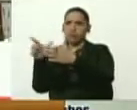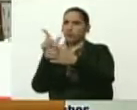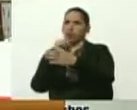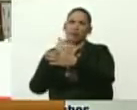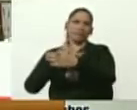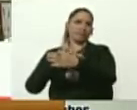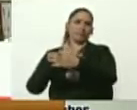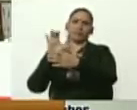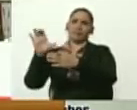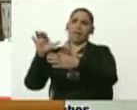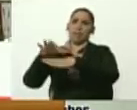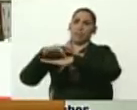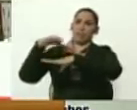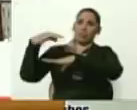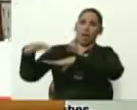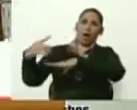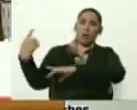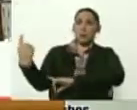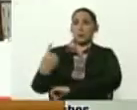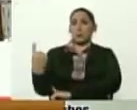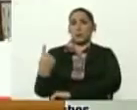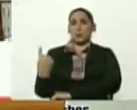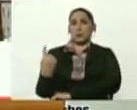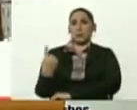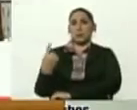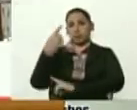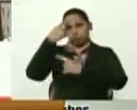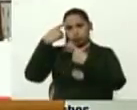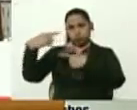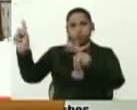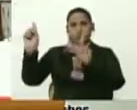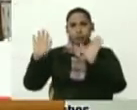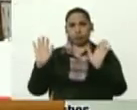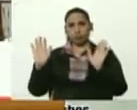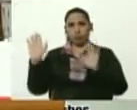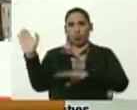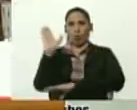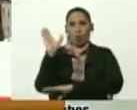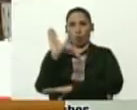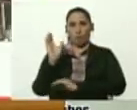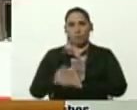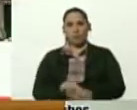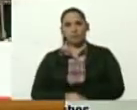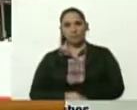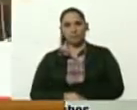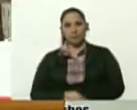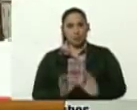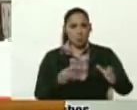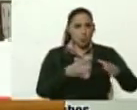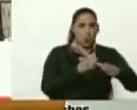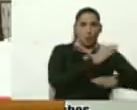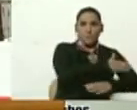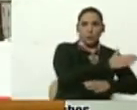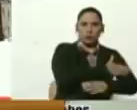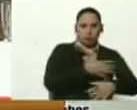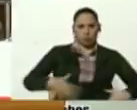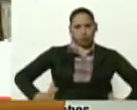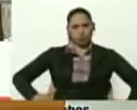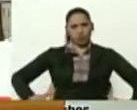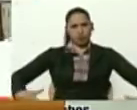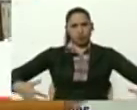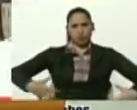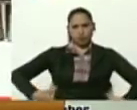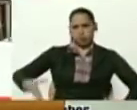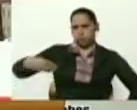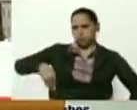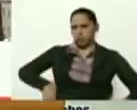los han dejado a la deriva como indigentes en Colombia, mientras ellos se han llenado los bolsillos de dinero